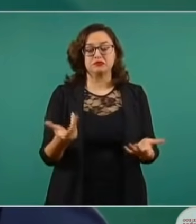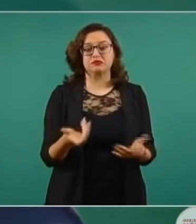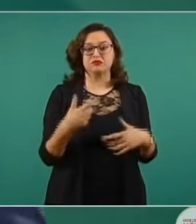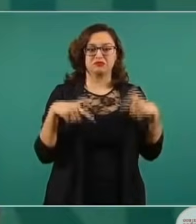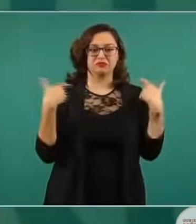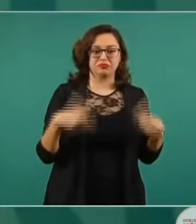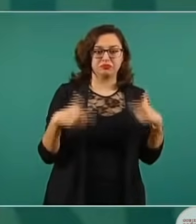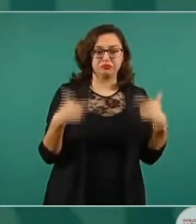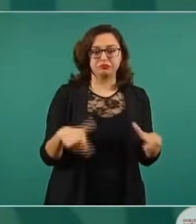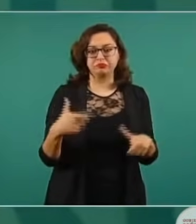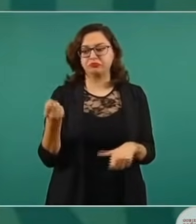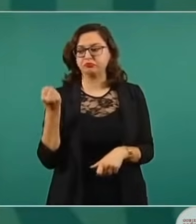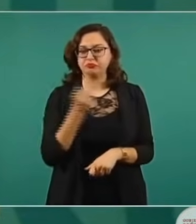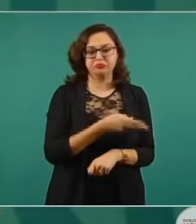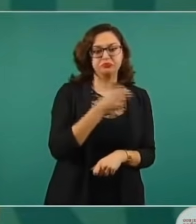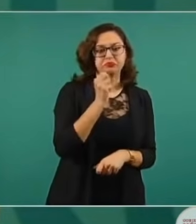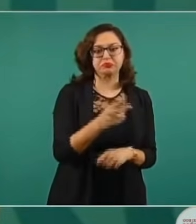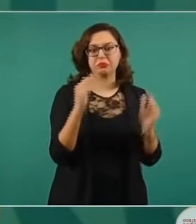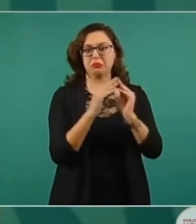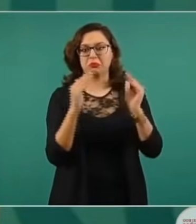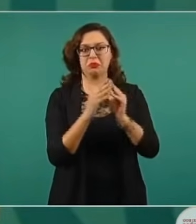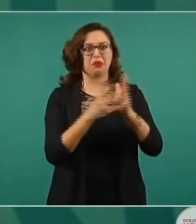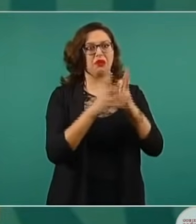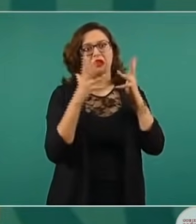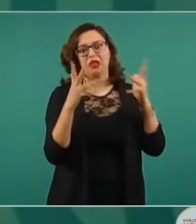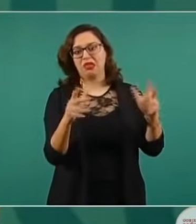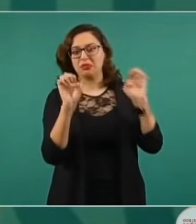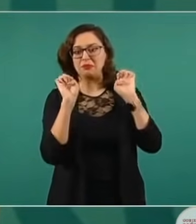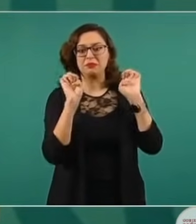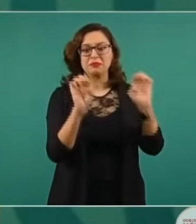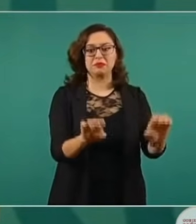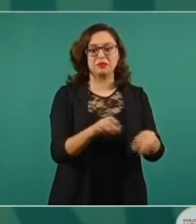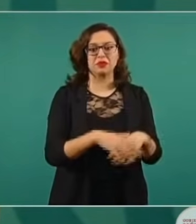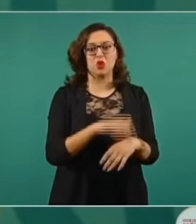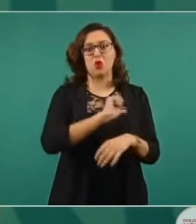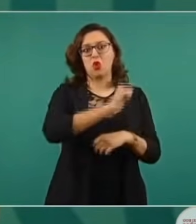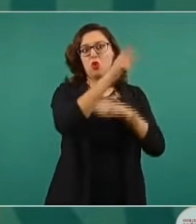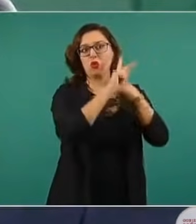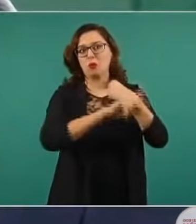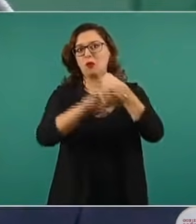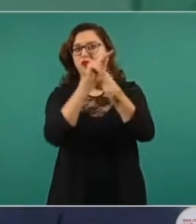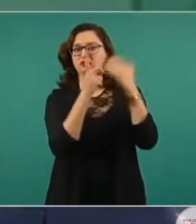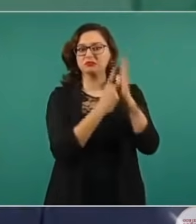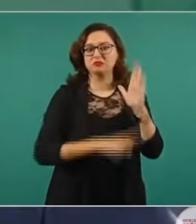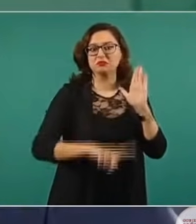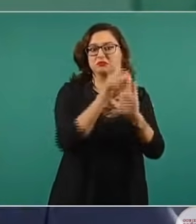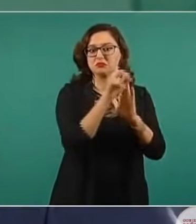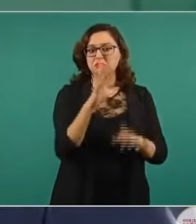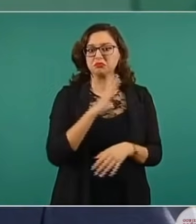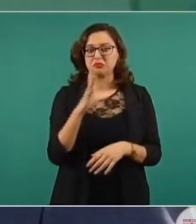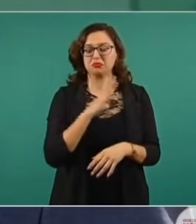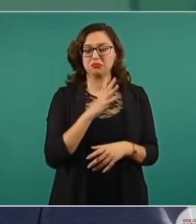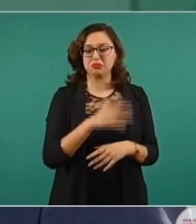privilegios en grandes mansiones, tienen hasta departamentos en el extranjero.